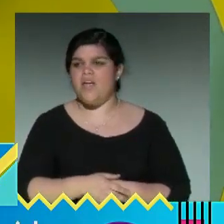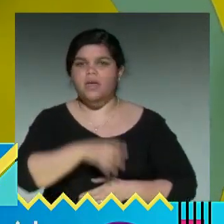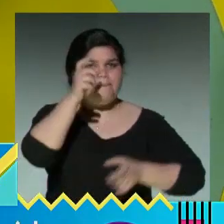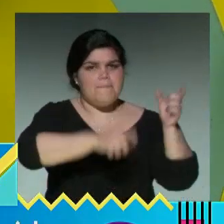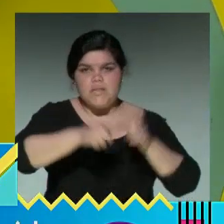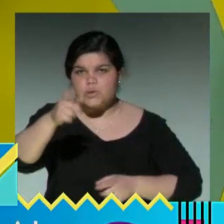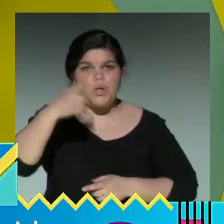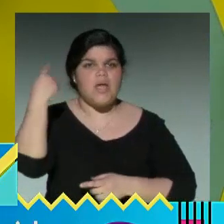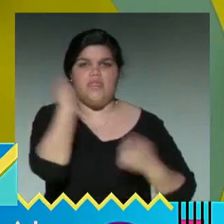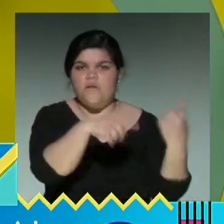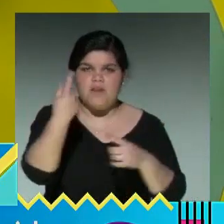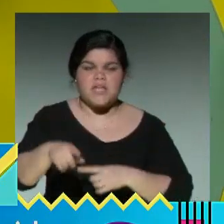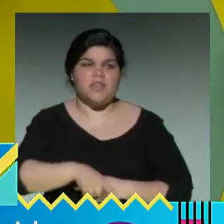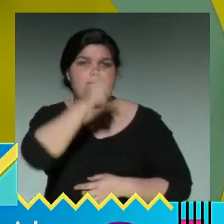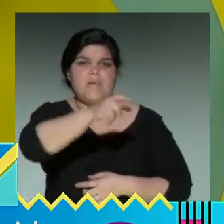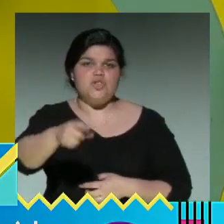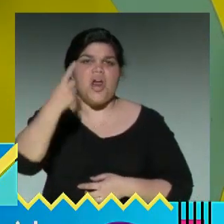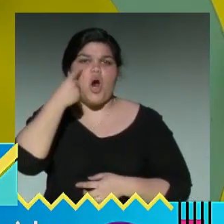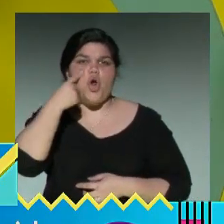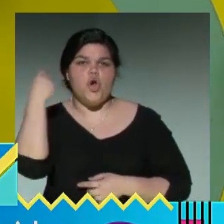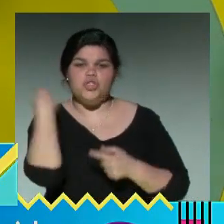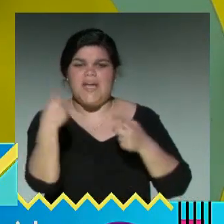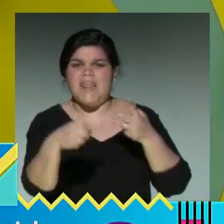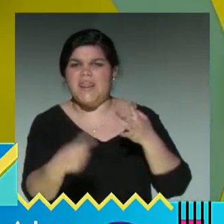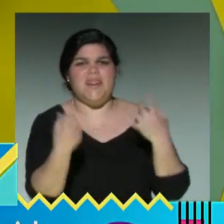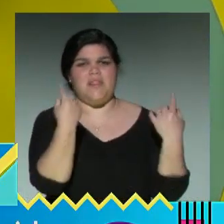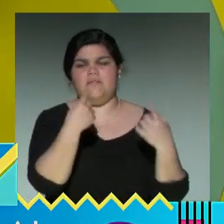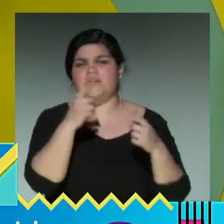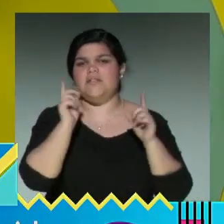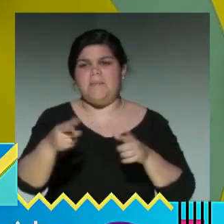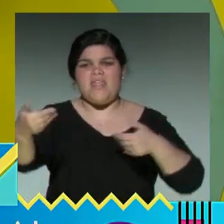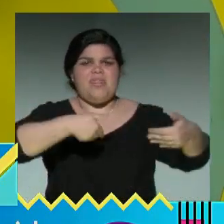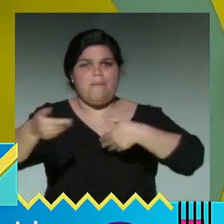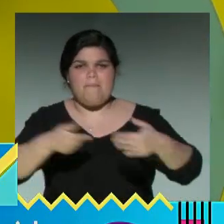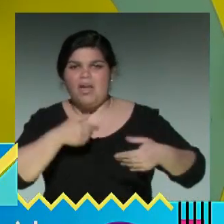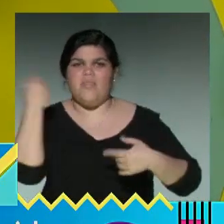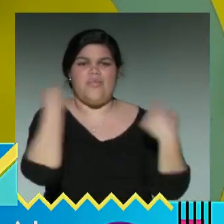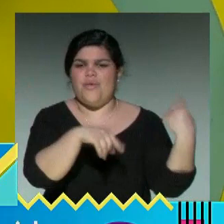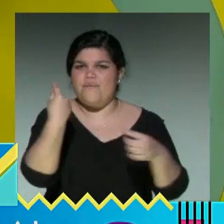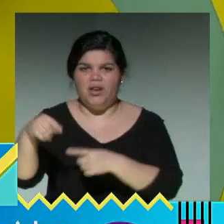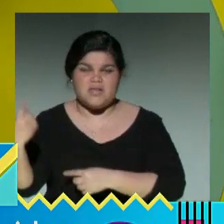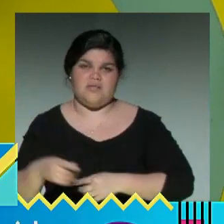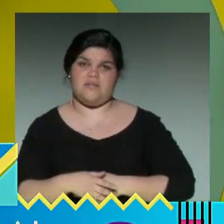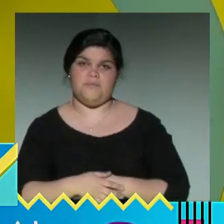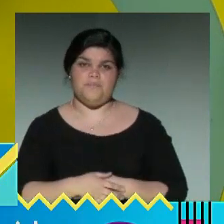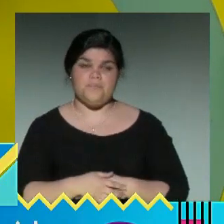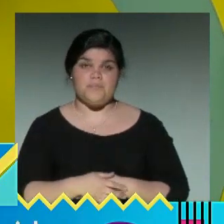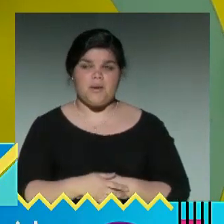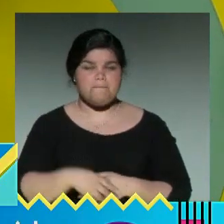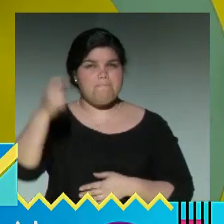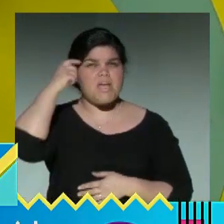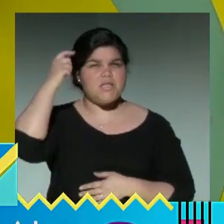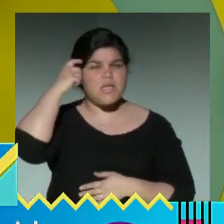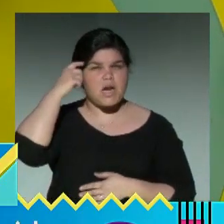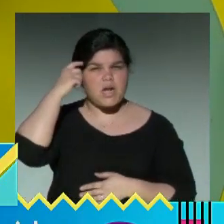sujetos, de saberes, de demandas. Entonces, pensar que el rural